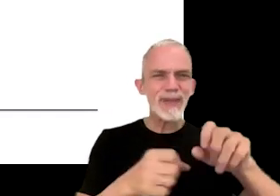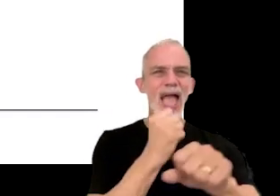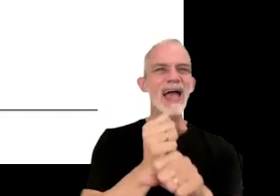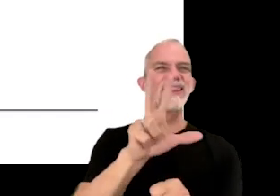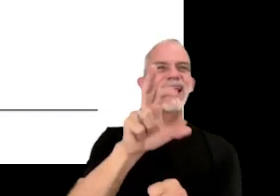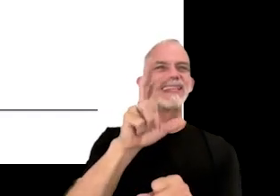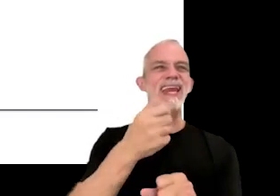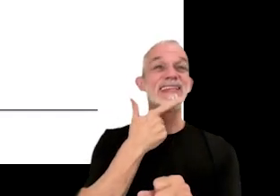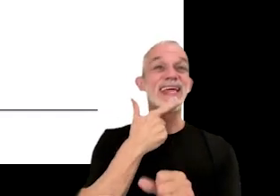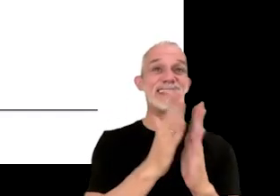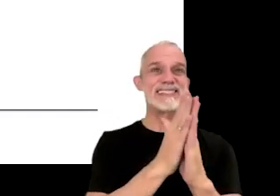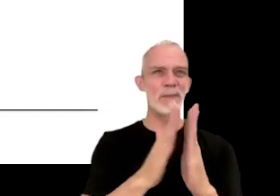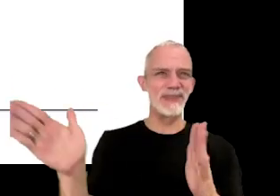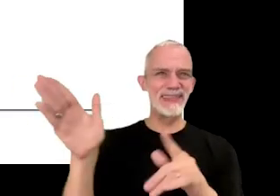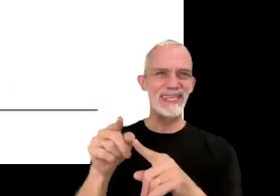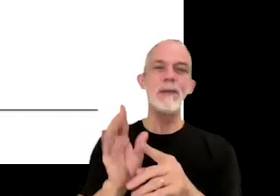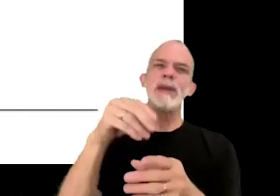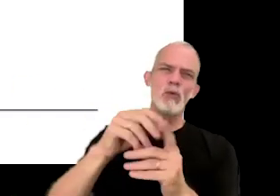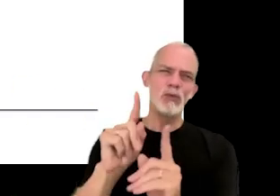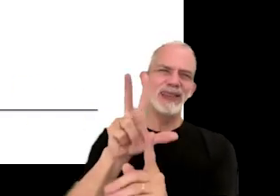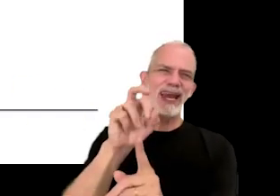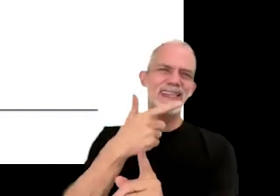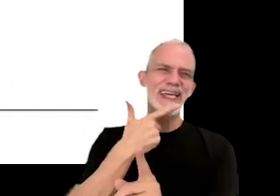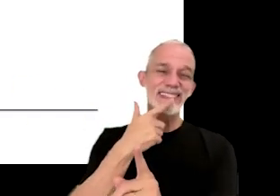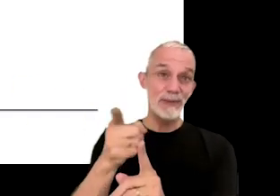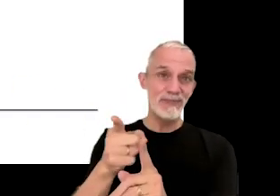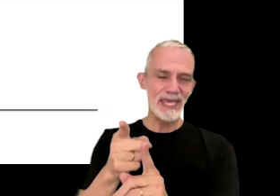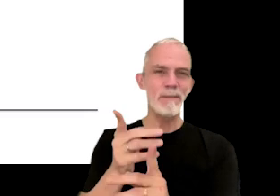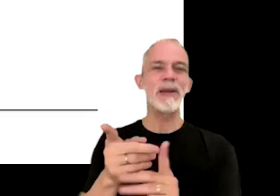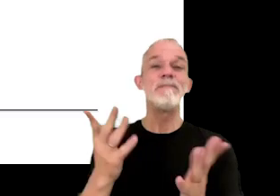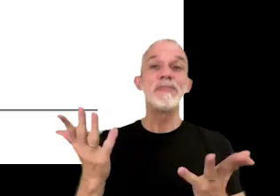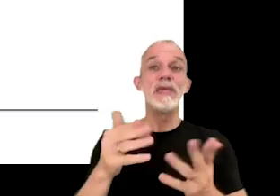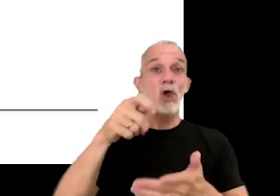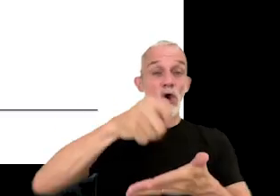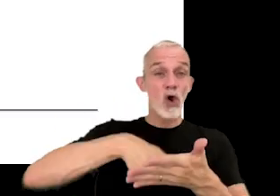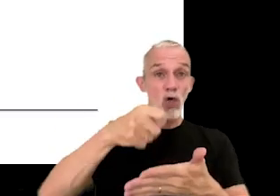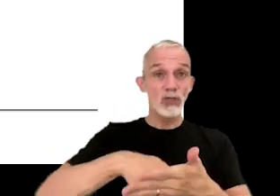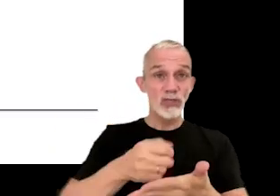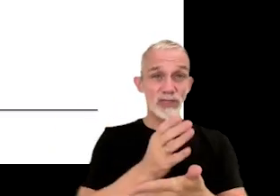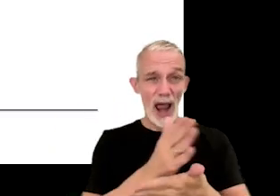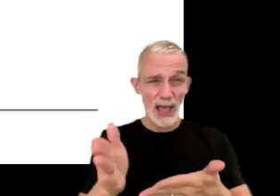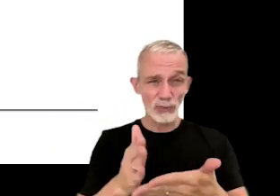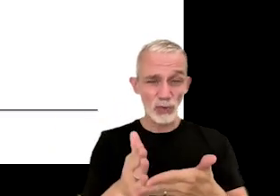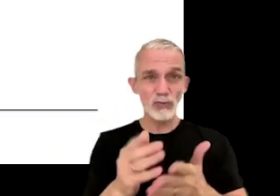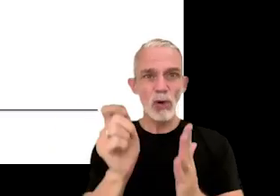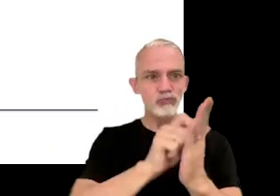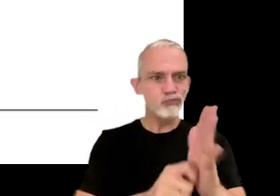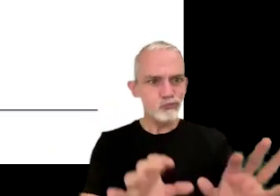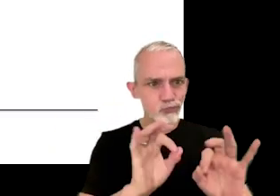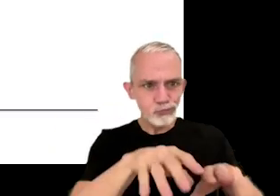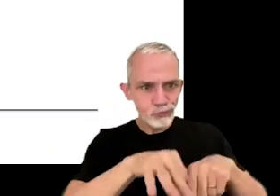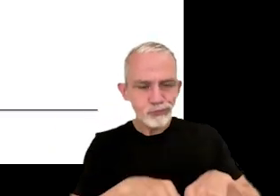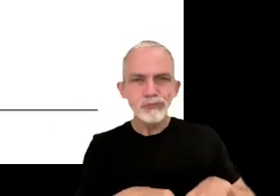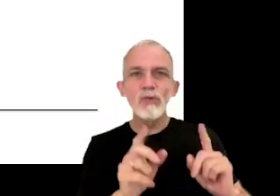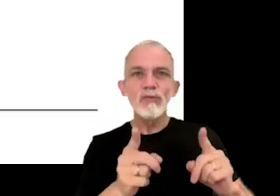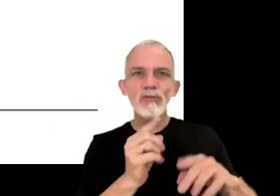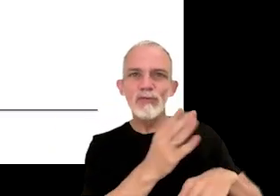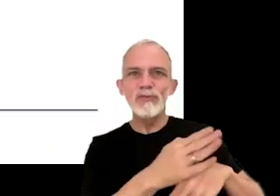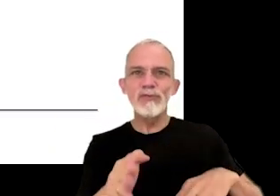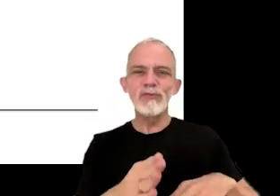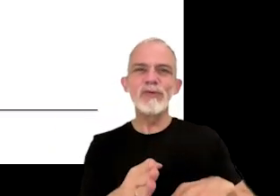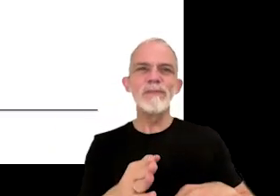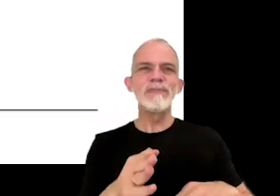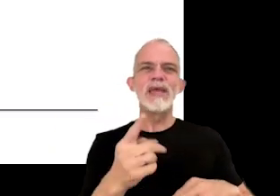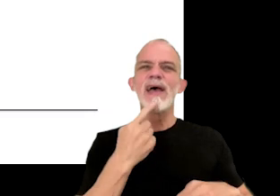de septiembre inclusive, y aquellos contratos registrados que se encuentren vigentes, aclara,